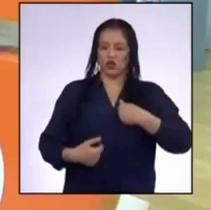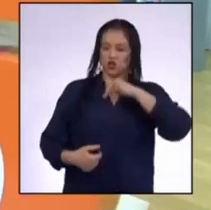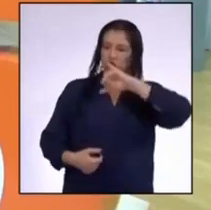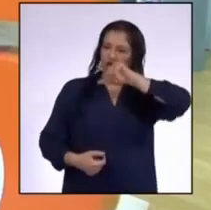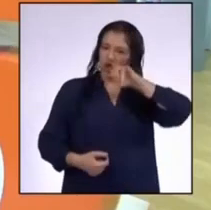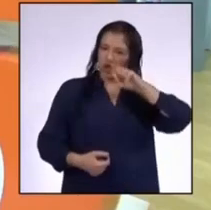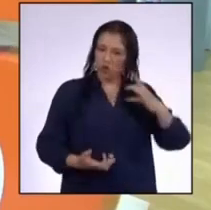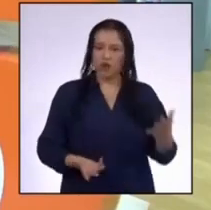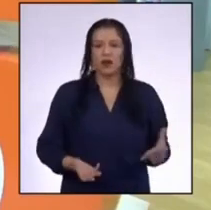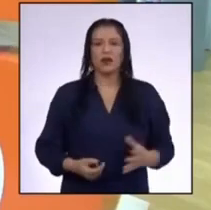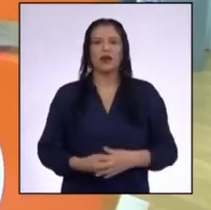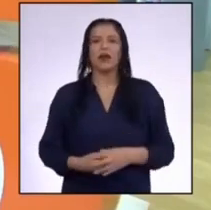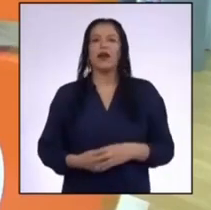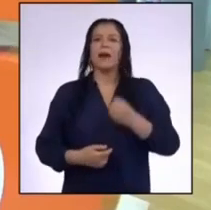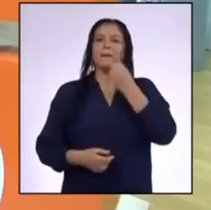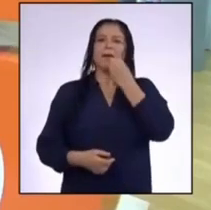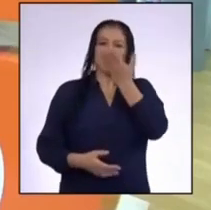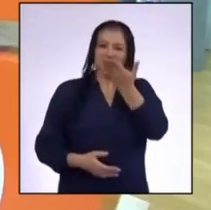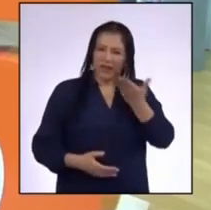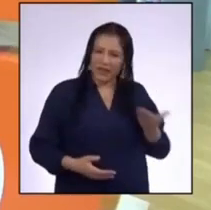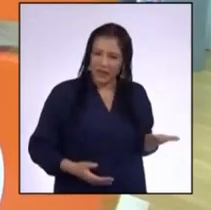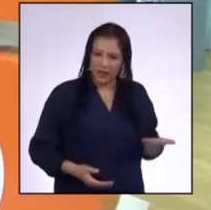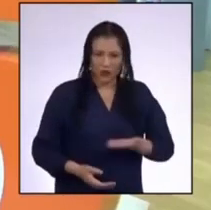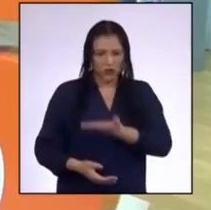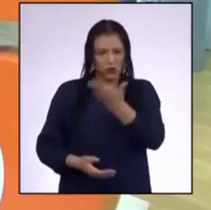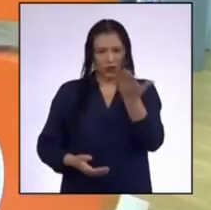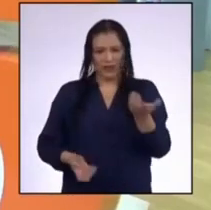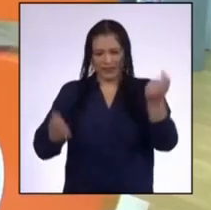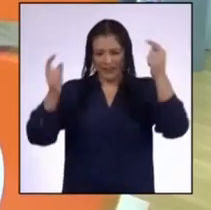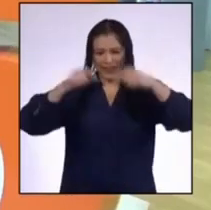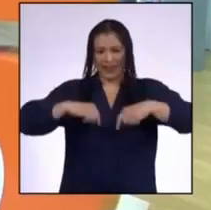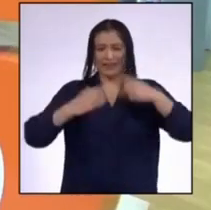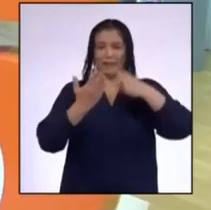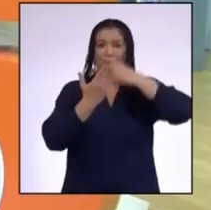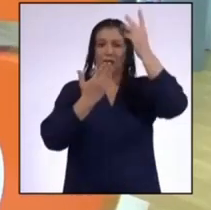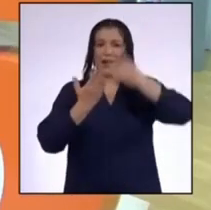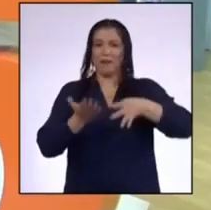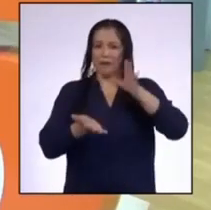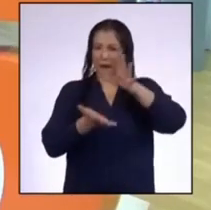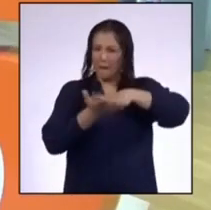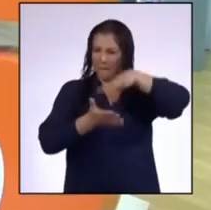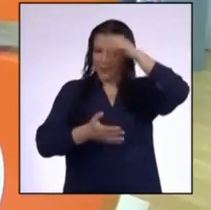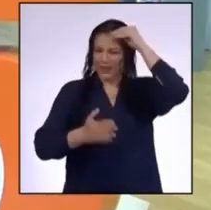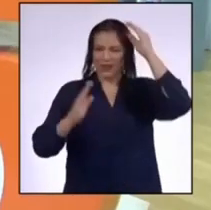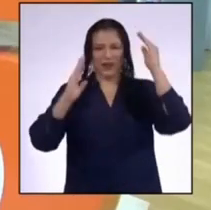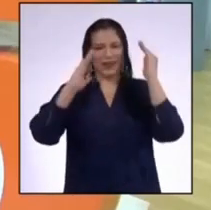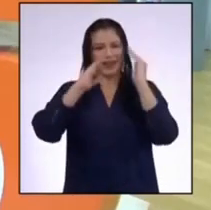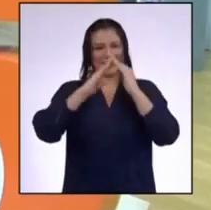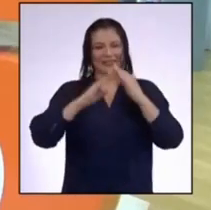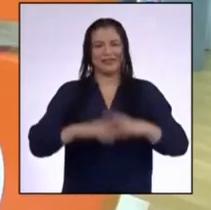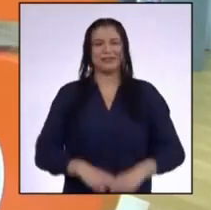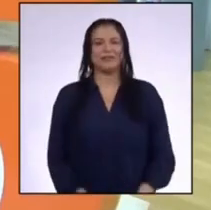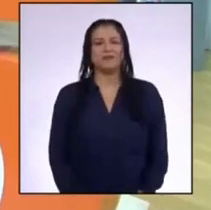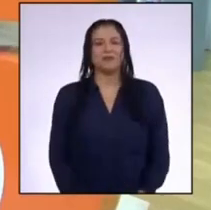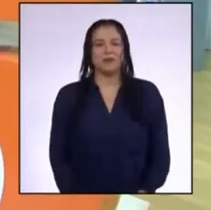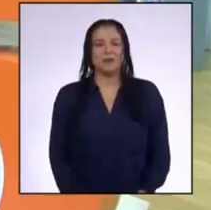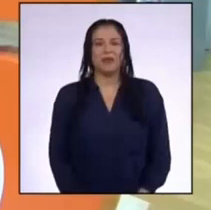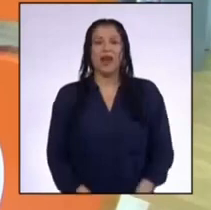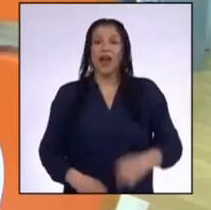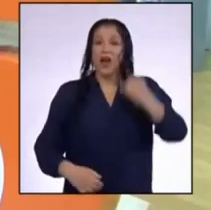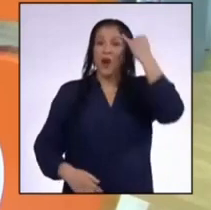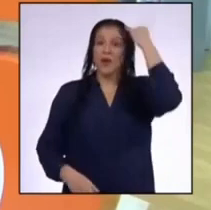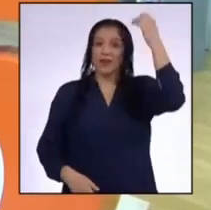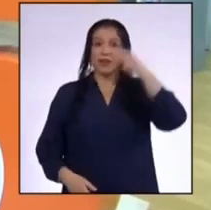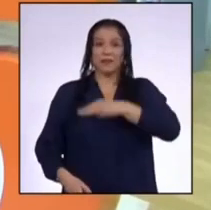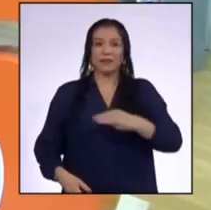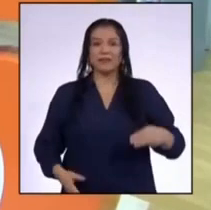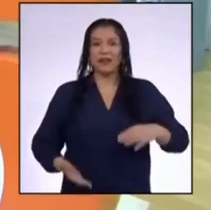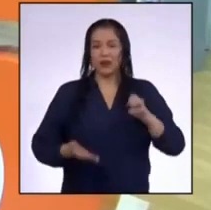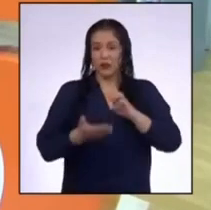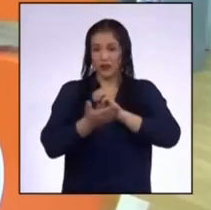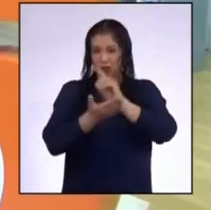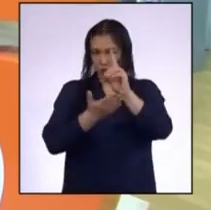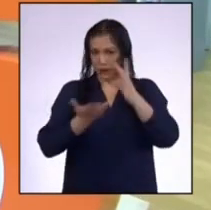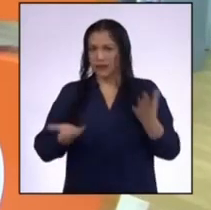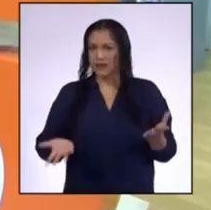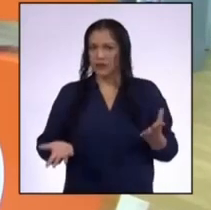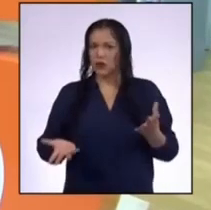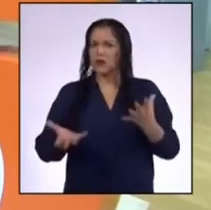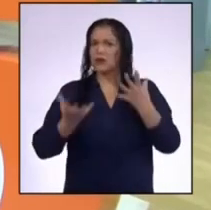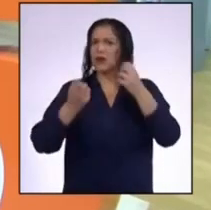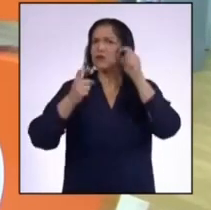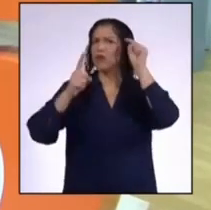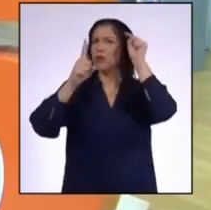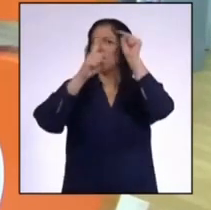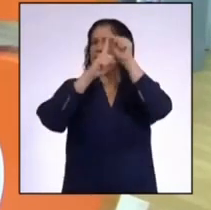Junior Béjar. Sean bienvenidas y bienvenidos a su programa de... ¡Aprendo en casa! Una iniciativa del Ministerio de Educación que